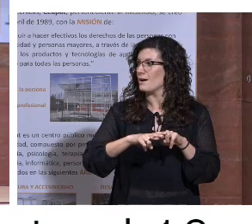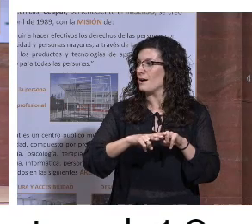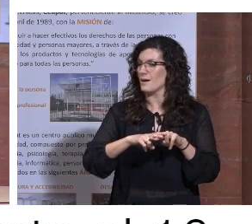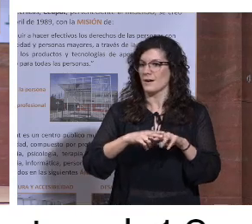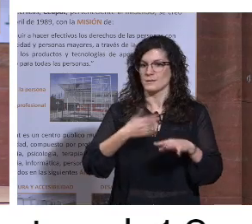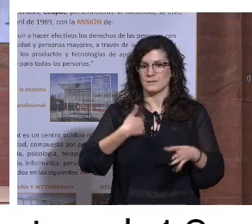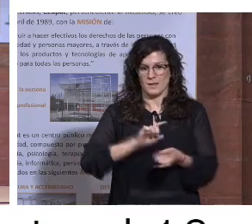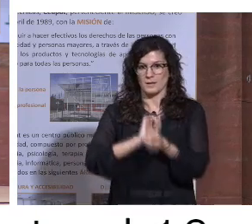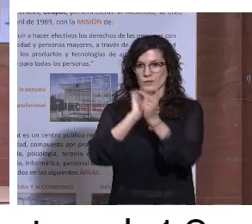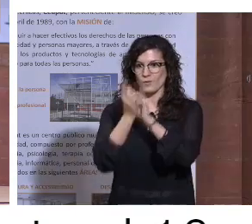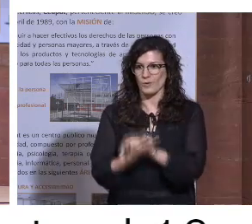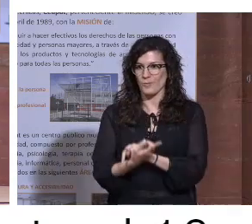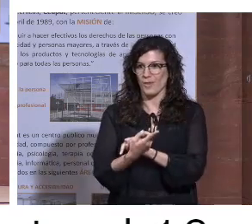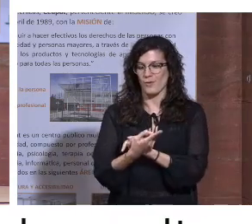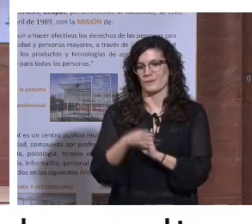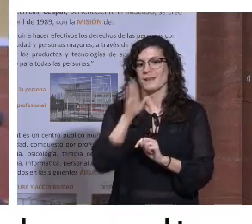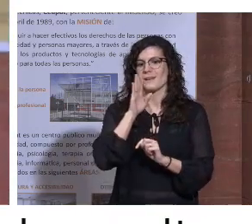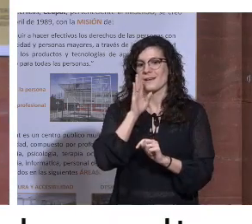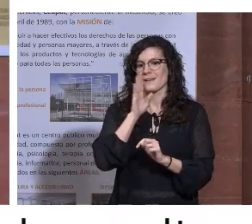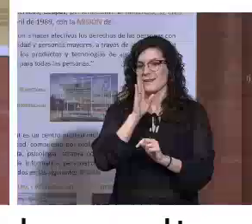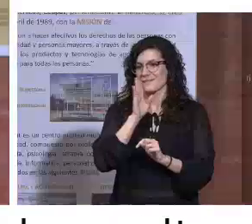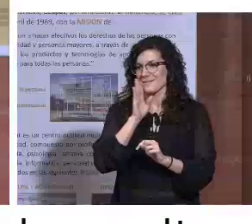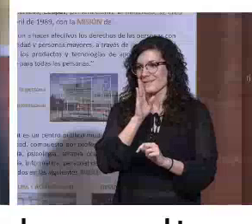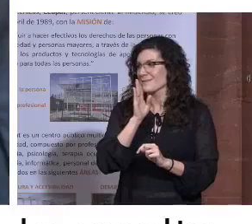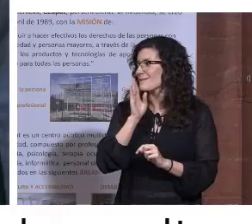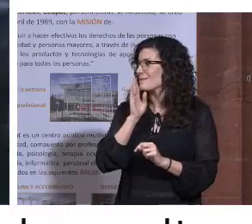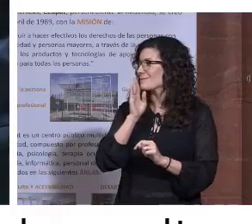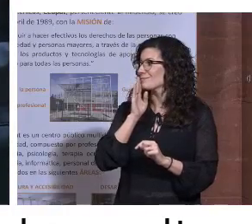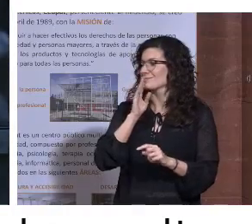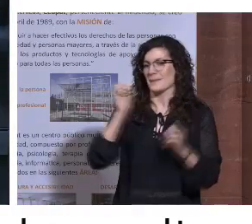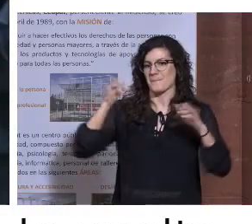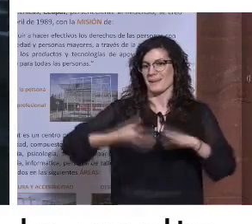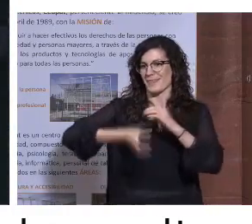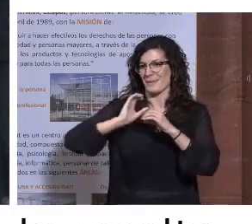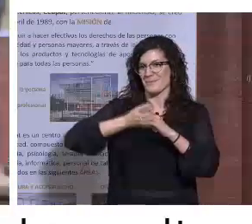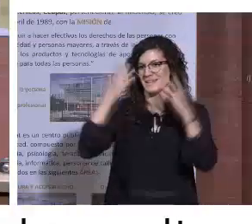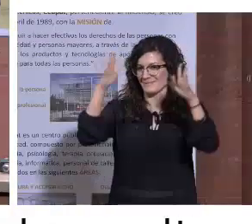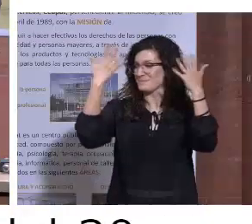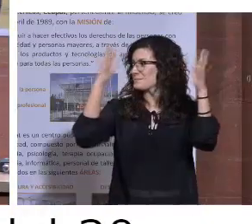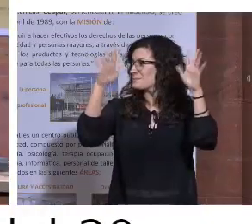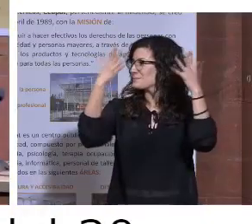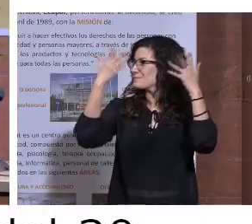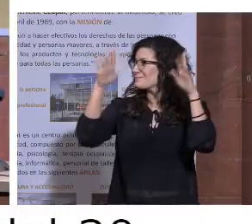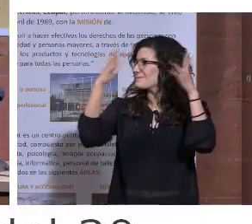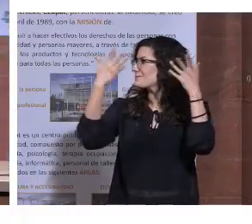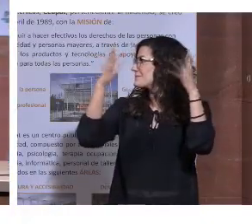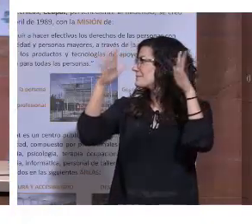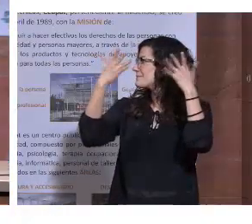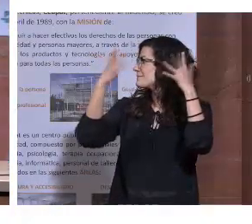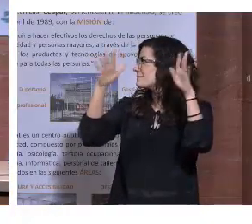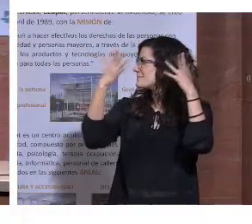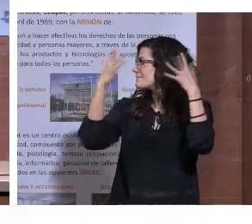Se ha transformado en la carta del 30 aniversario de Isopa. Un aplauso, por favor.